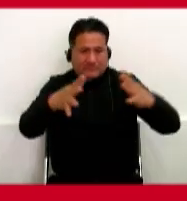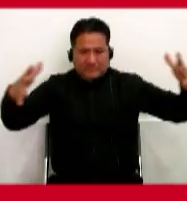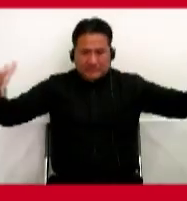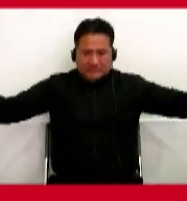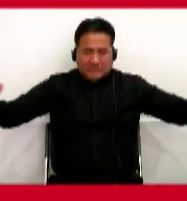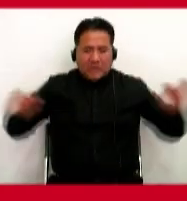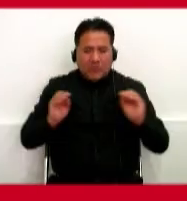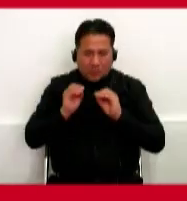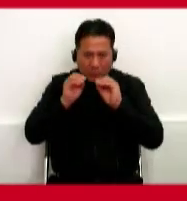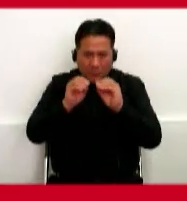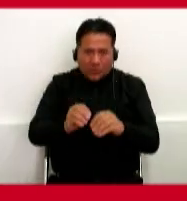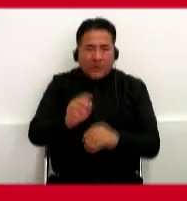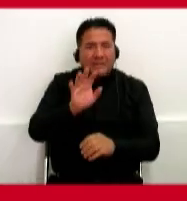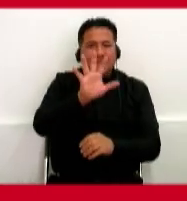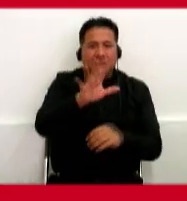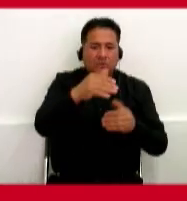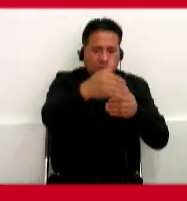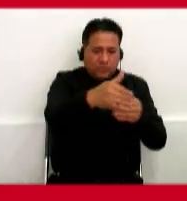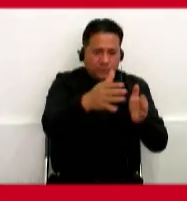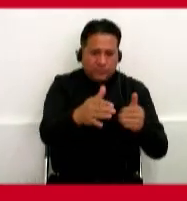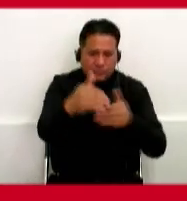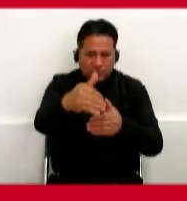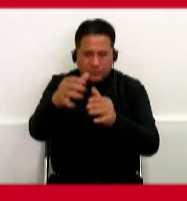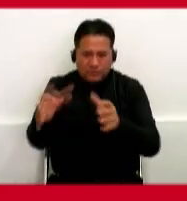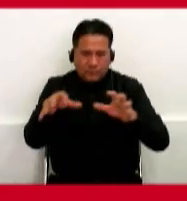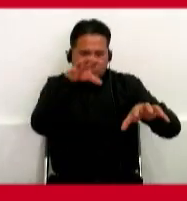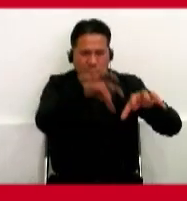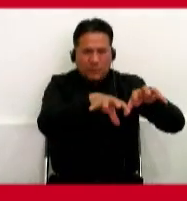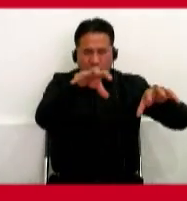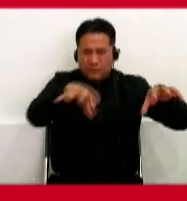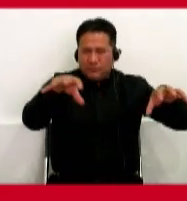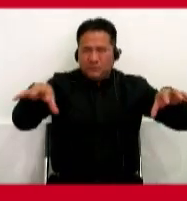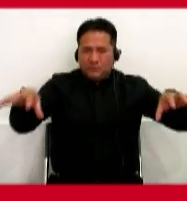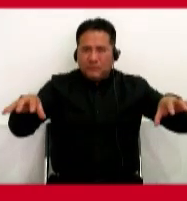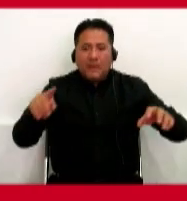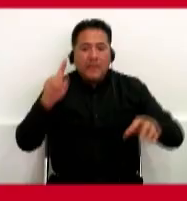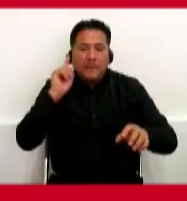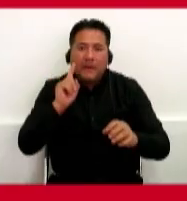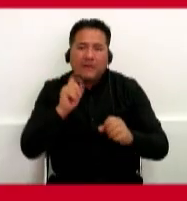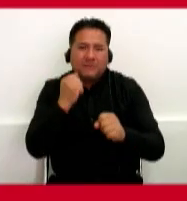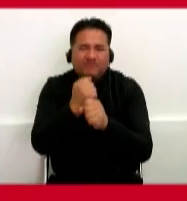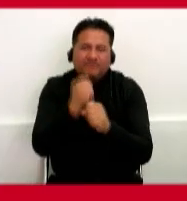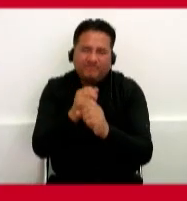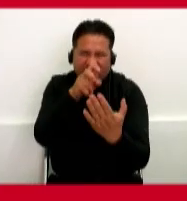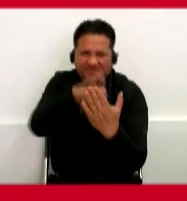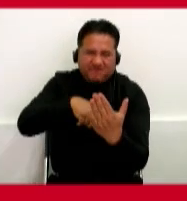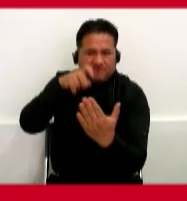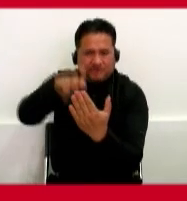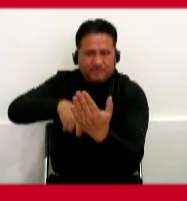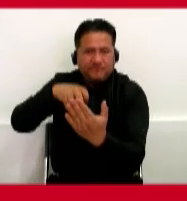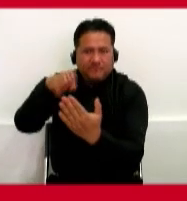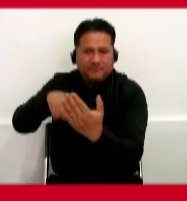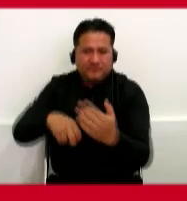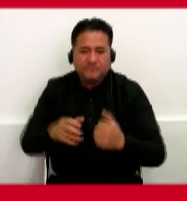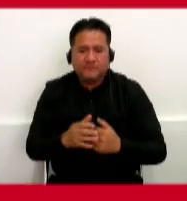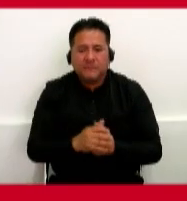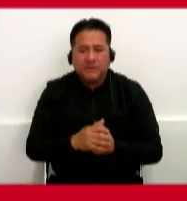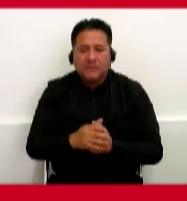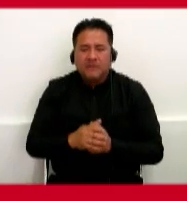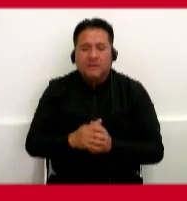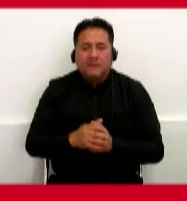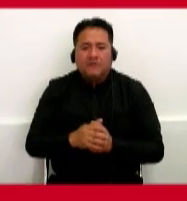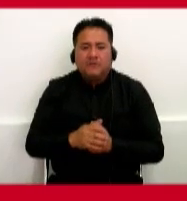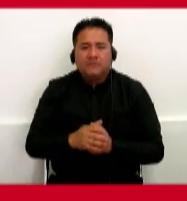explotación con altura de 12 metros, anchos de 9 metros y la longitud de 2 metros que correspondía a la potencia